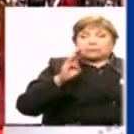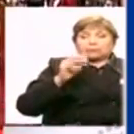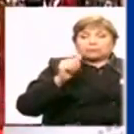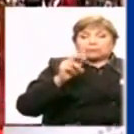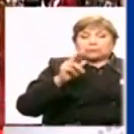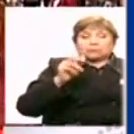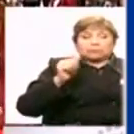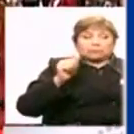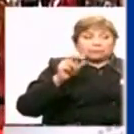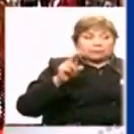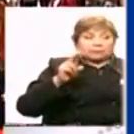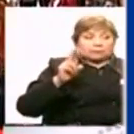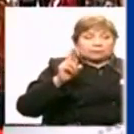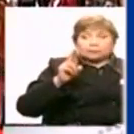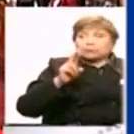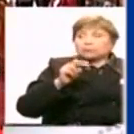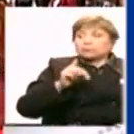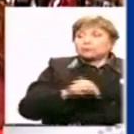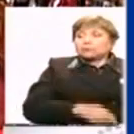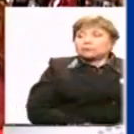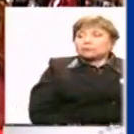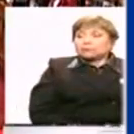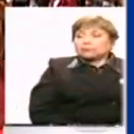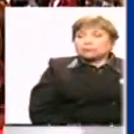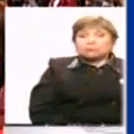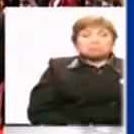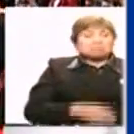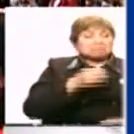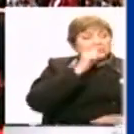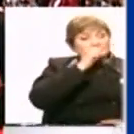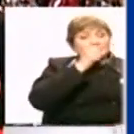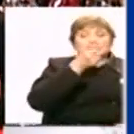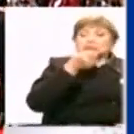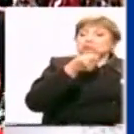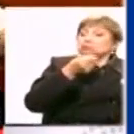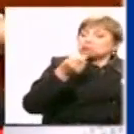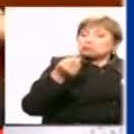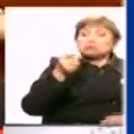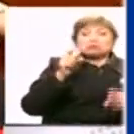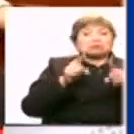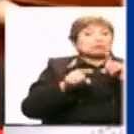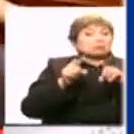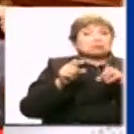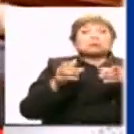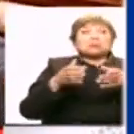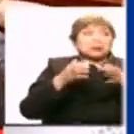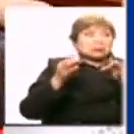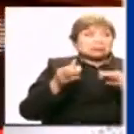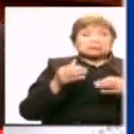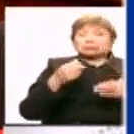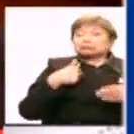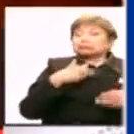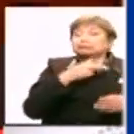aprendido a escuchar a la gente. Y la pregunta es, ¿qué van a hacer ustedes con eso para convertir el voto por el